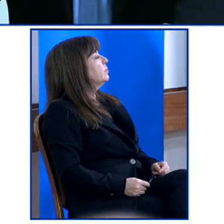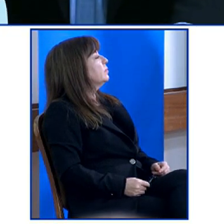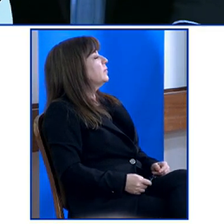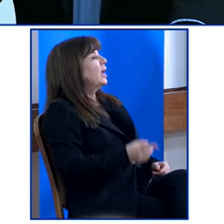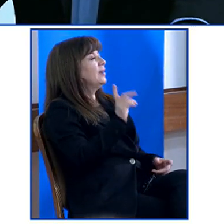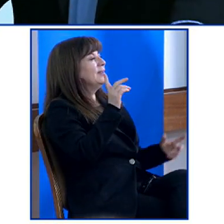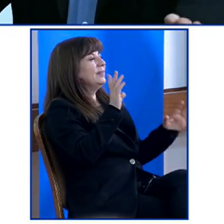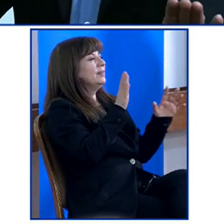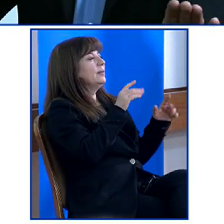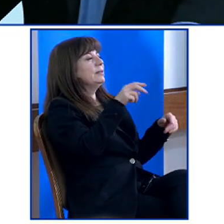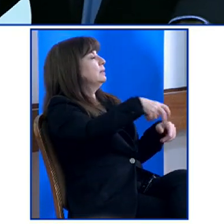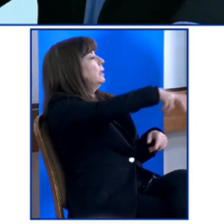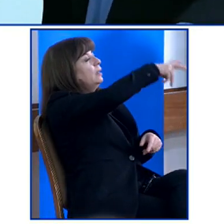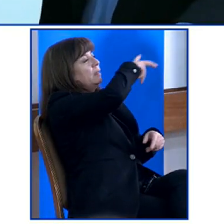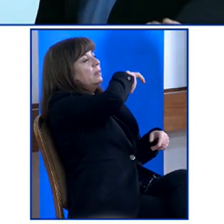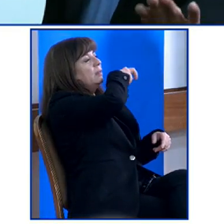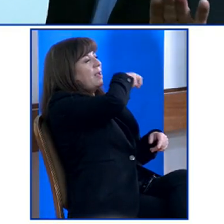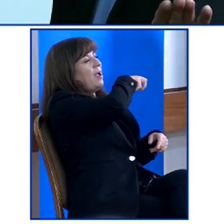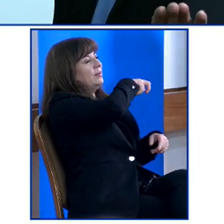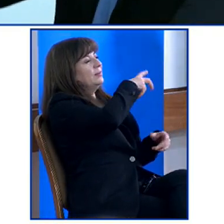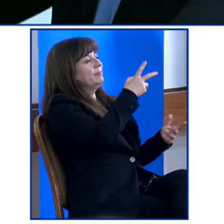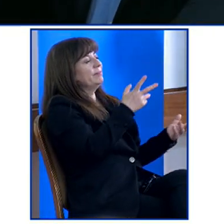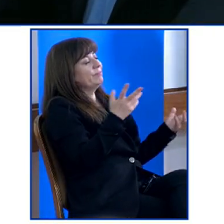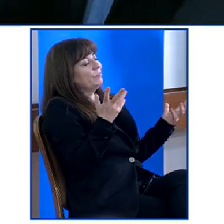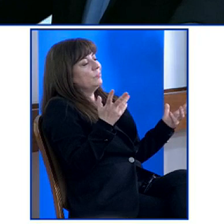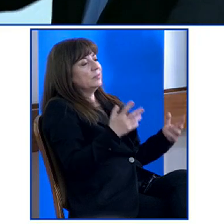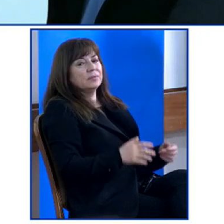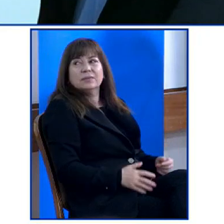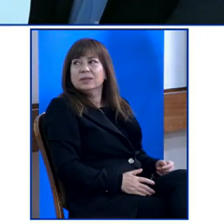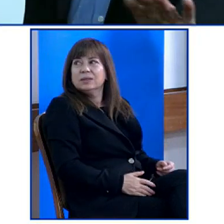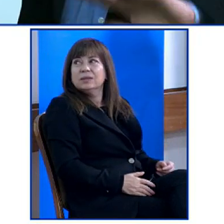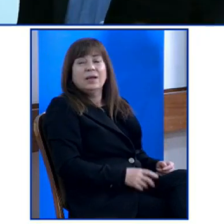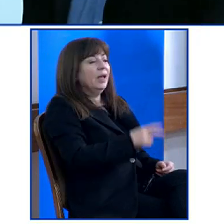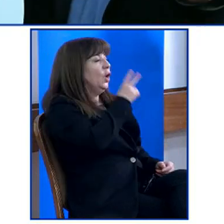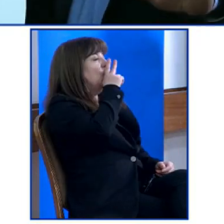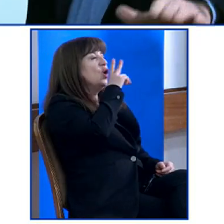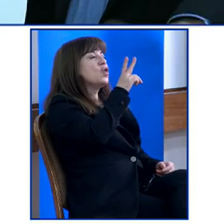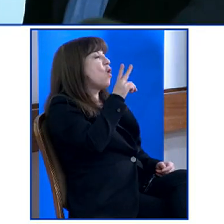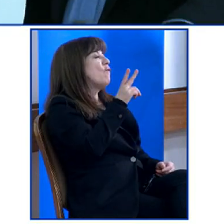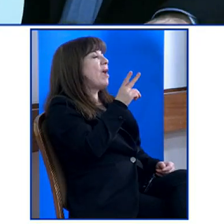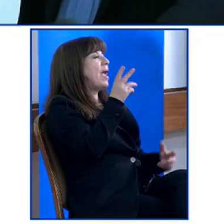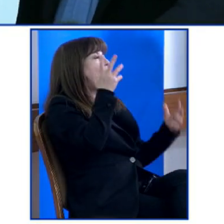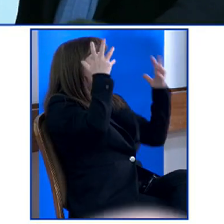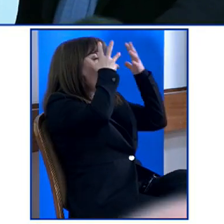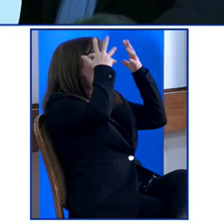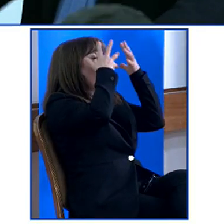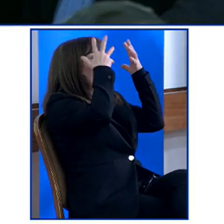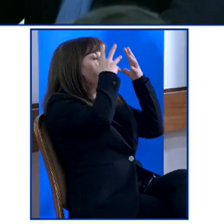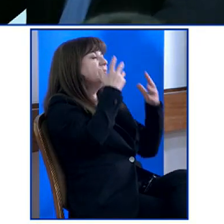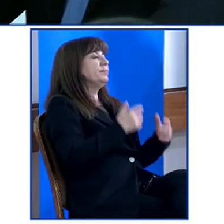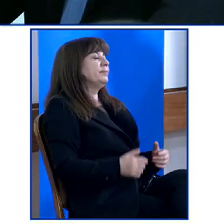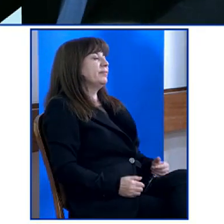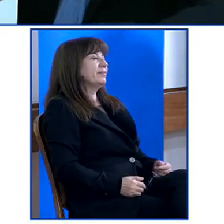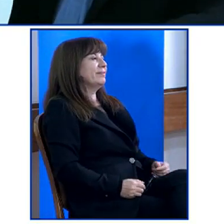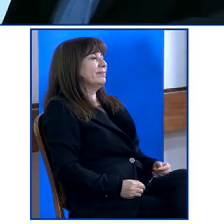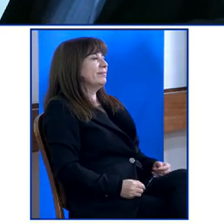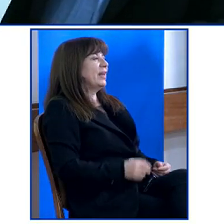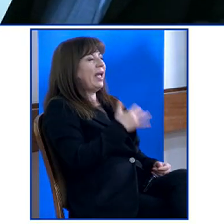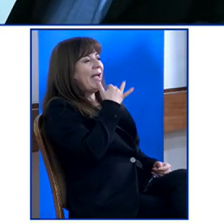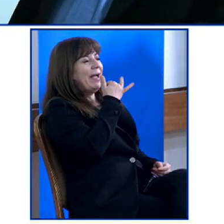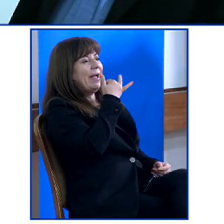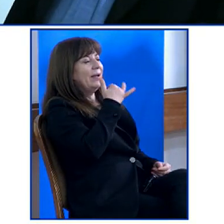ese. El rojo lo veo, pero tampoco, pero ahora descubrí que no tengo que usar